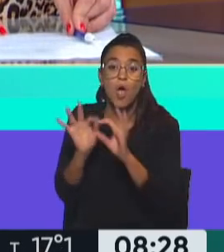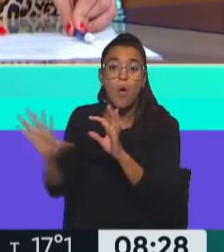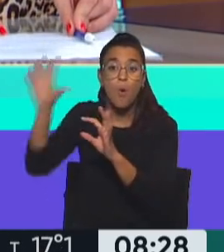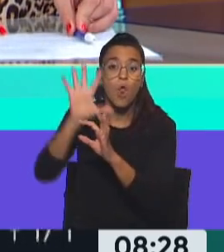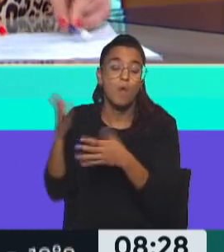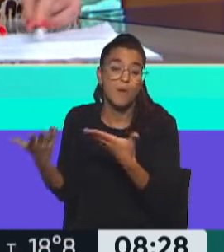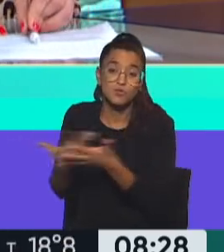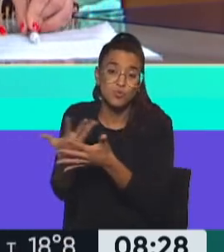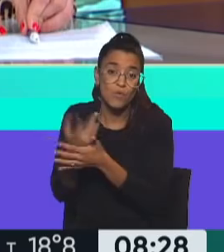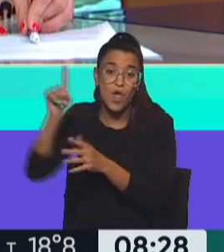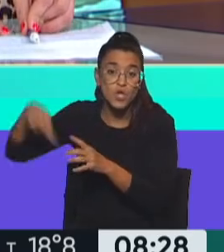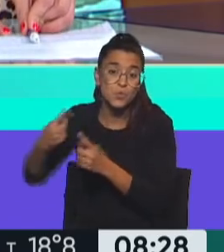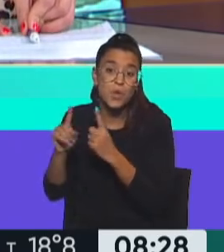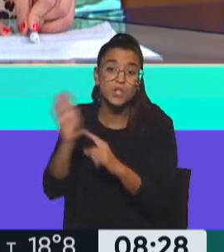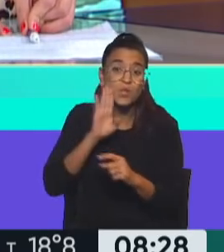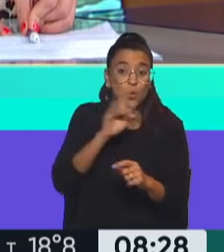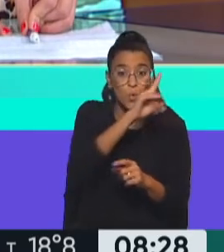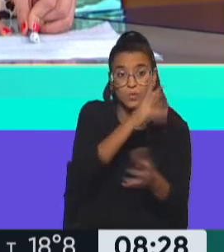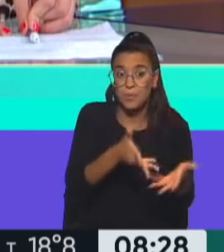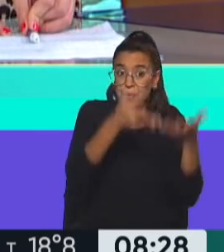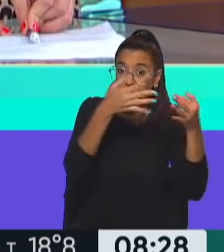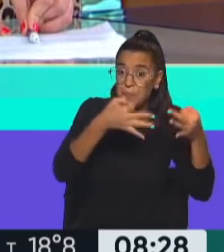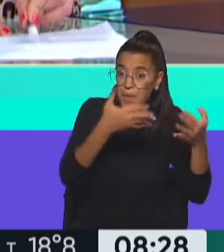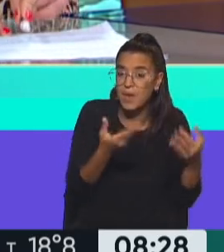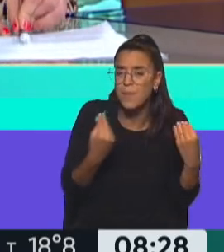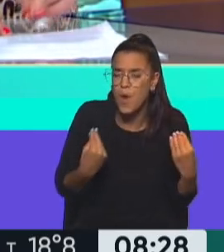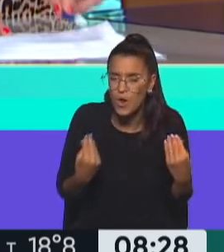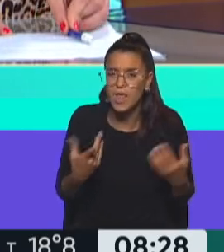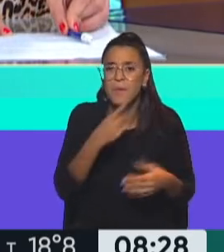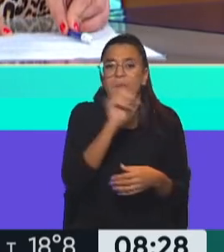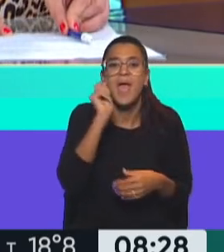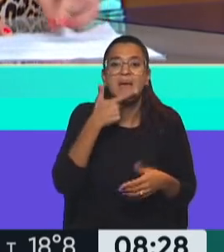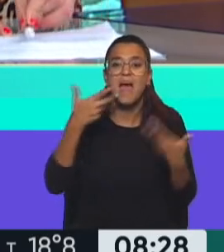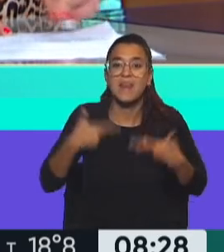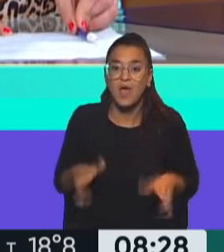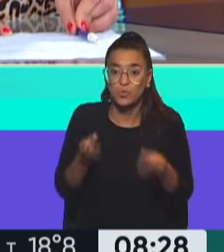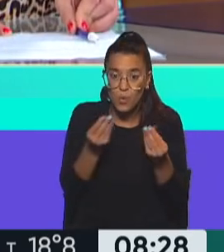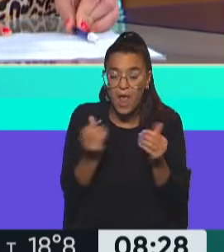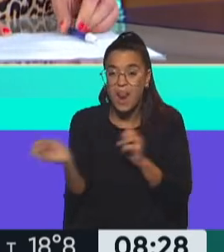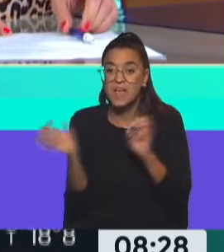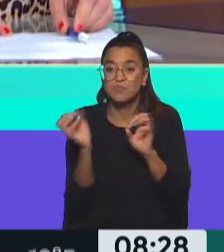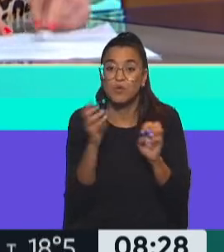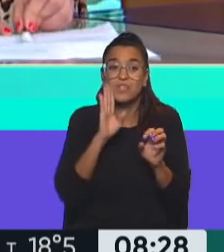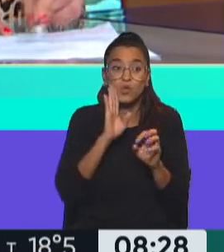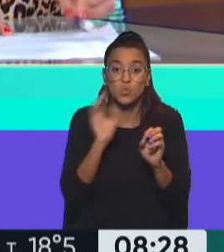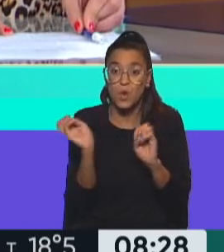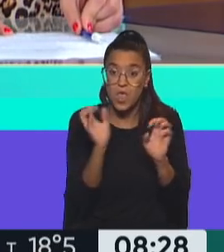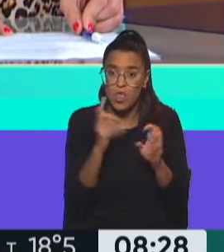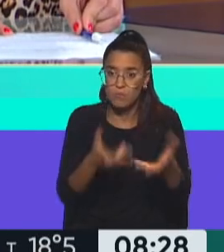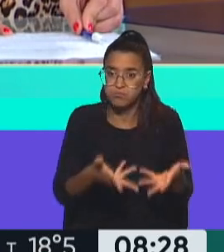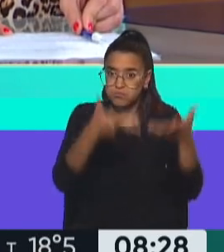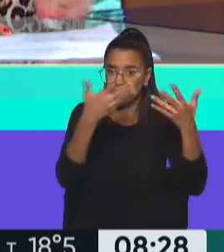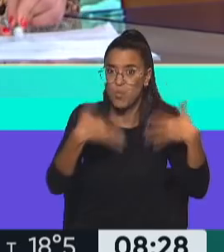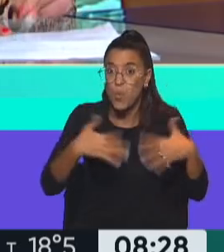las consecuencias, pero a Estados Unidos le está yendo bastante bien. ¿Por qué? Porque el gas natural licuado que exporta a Estados Unidos creció